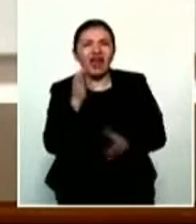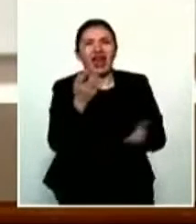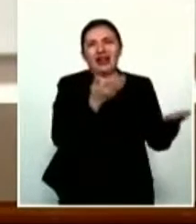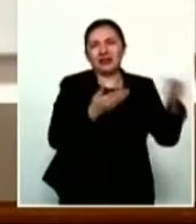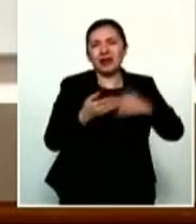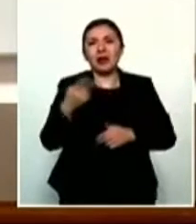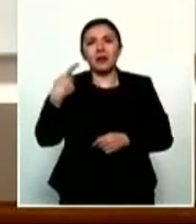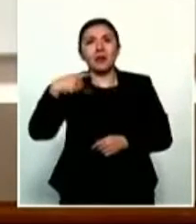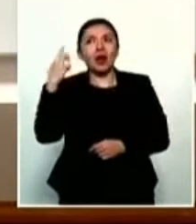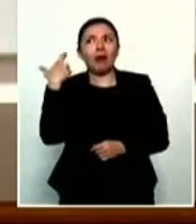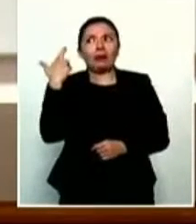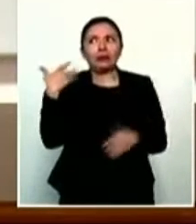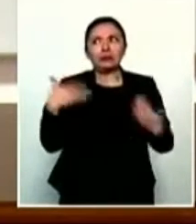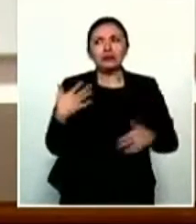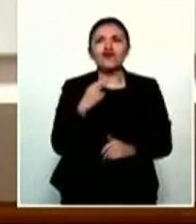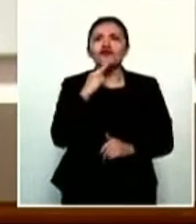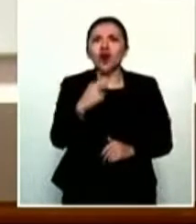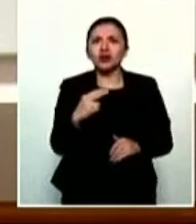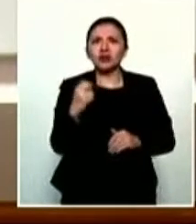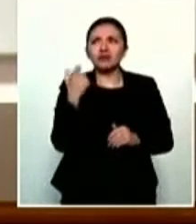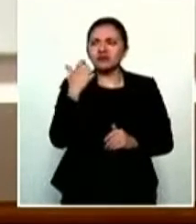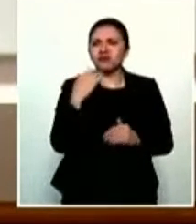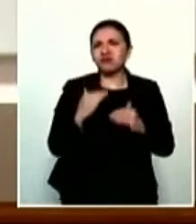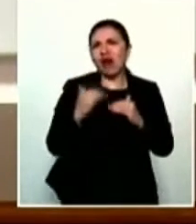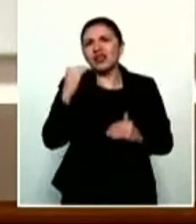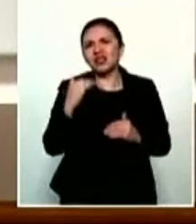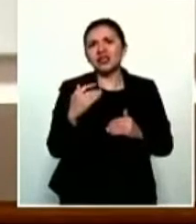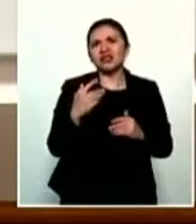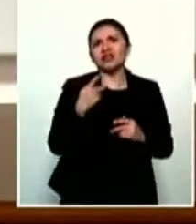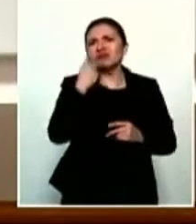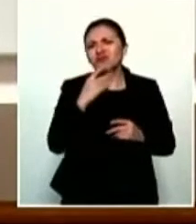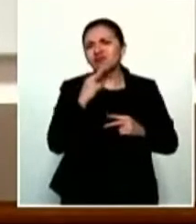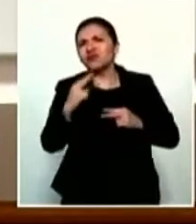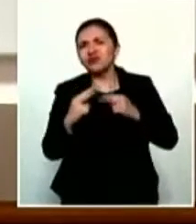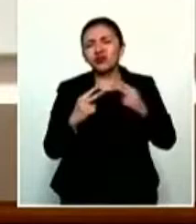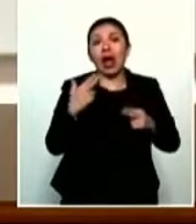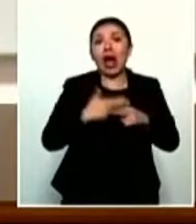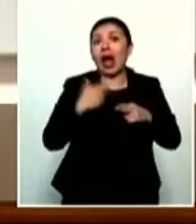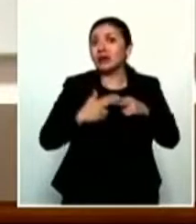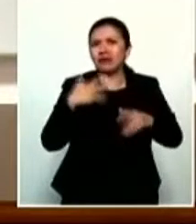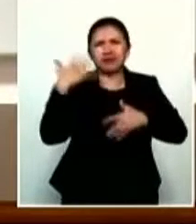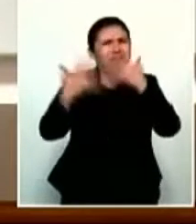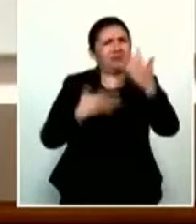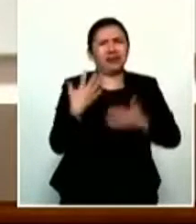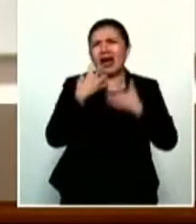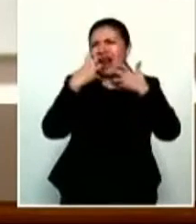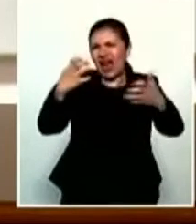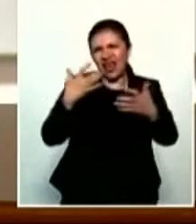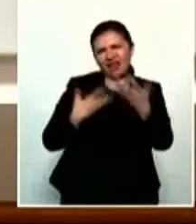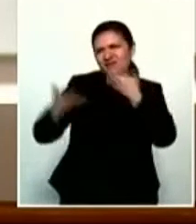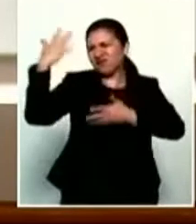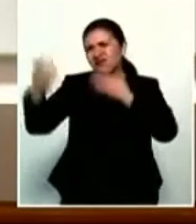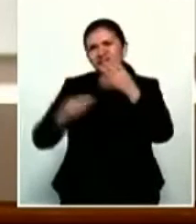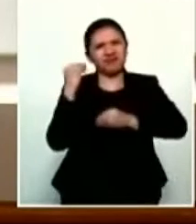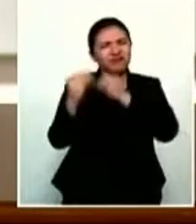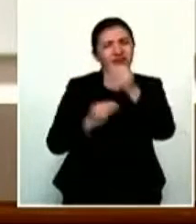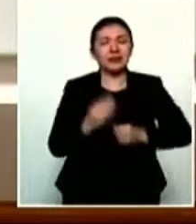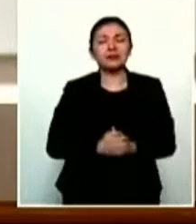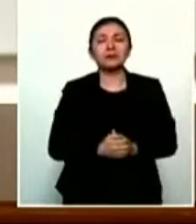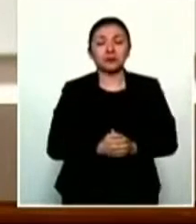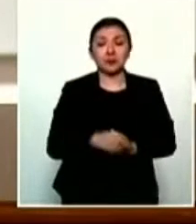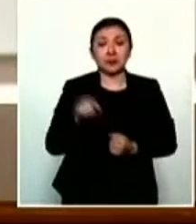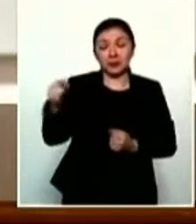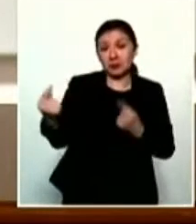voz iba subiendo cada vez más, hasta que terminamos a gritos. En un momento me dice